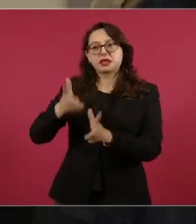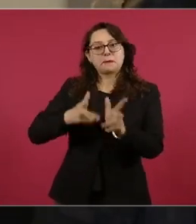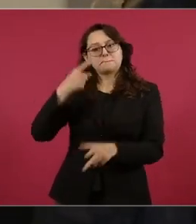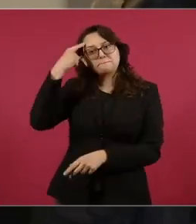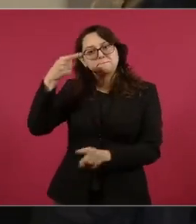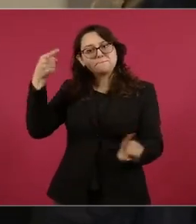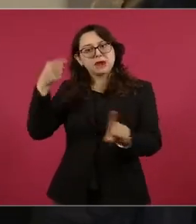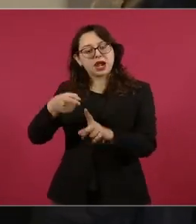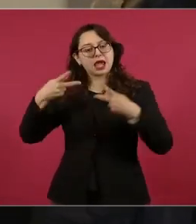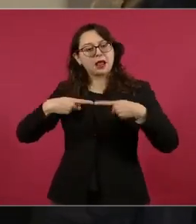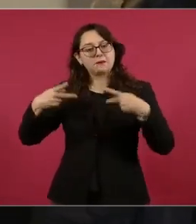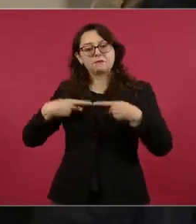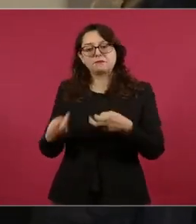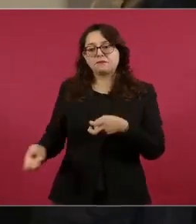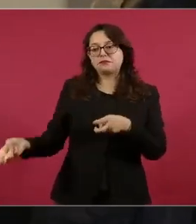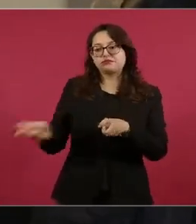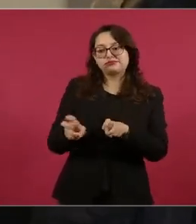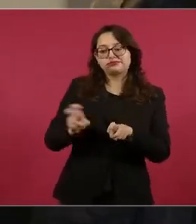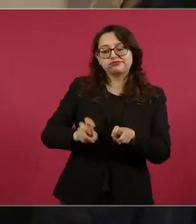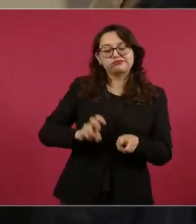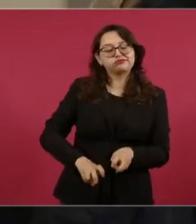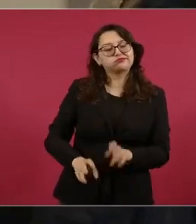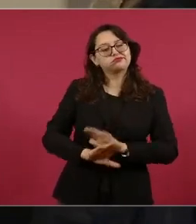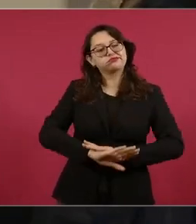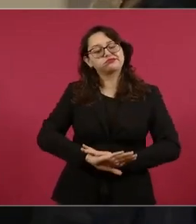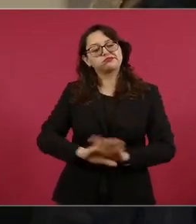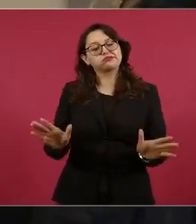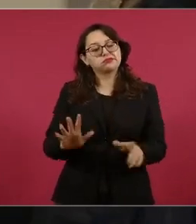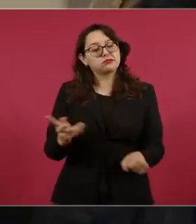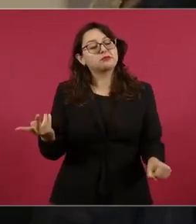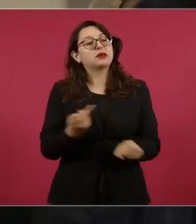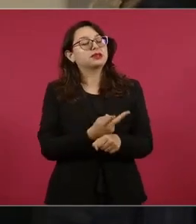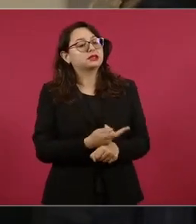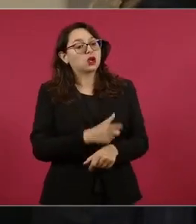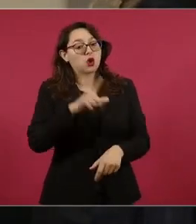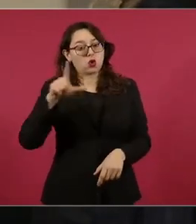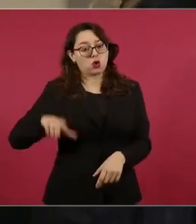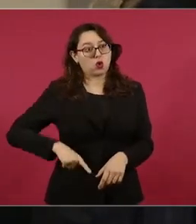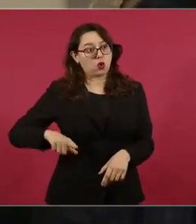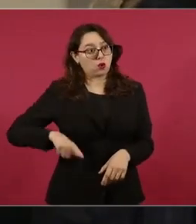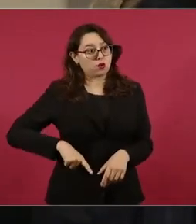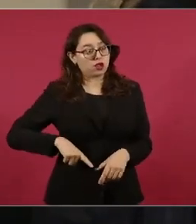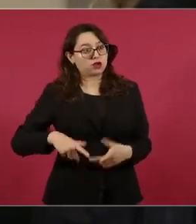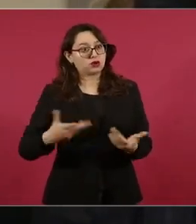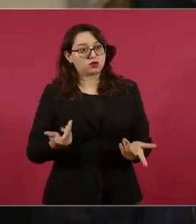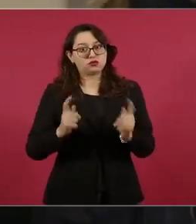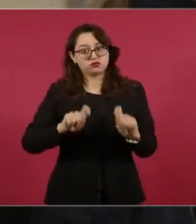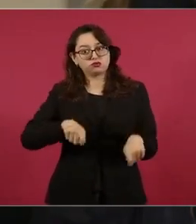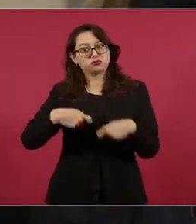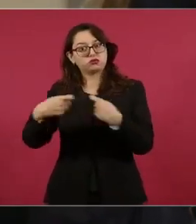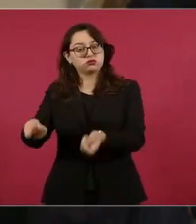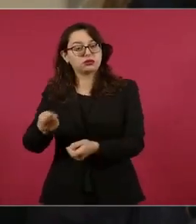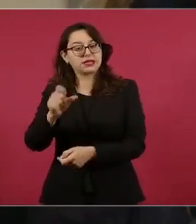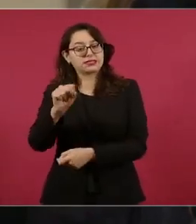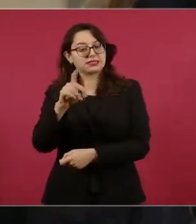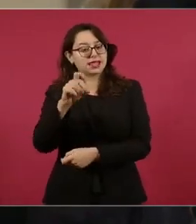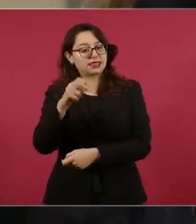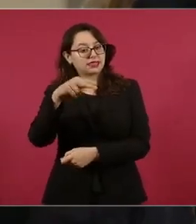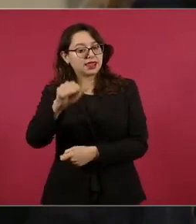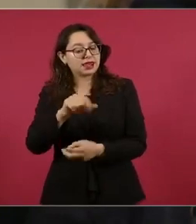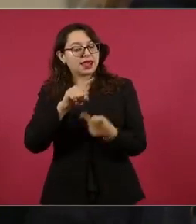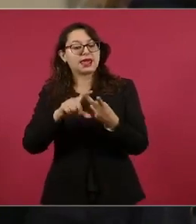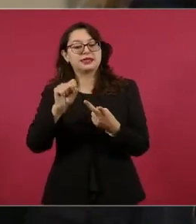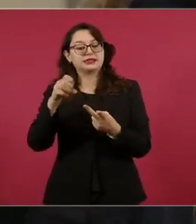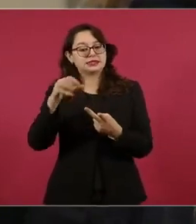establecidos el Gobierno Federal dijo que otorgará títulos asignados a la secretaría de defensa y o a la Secretaría de